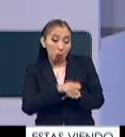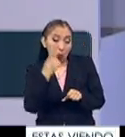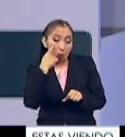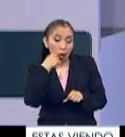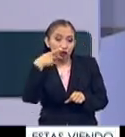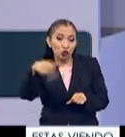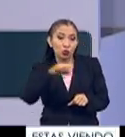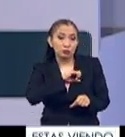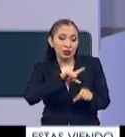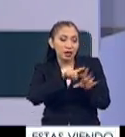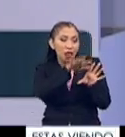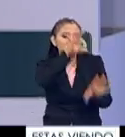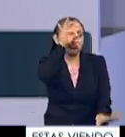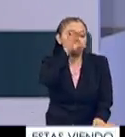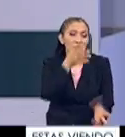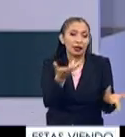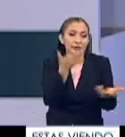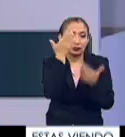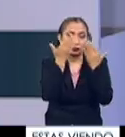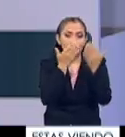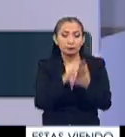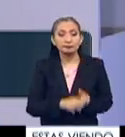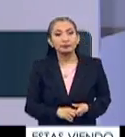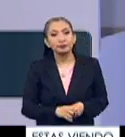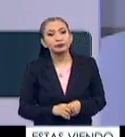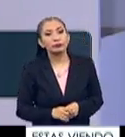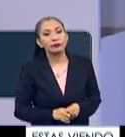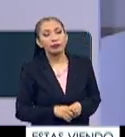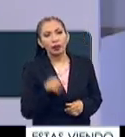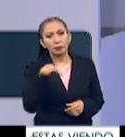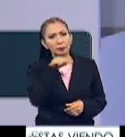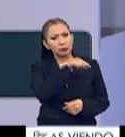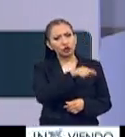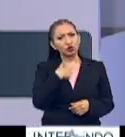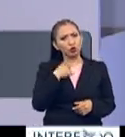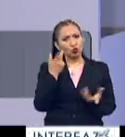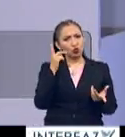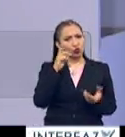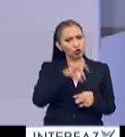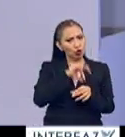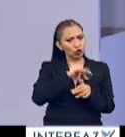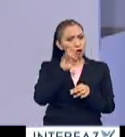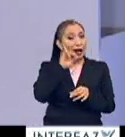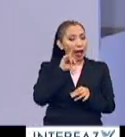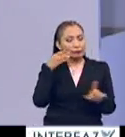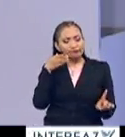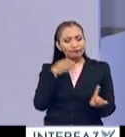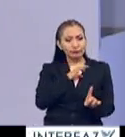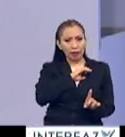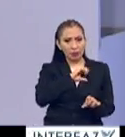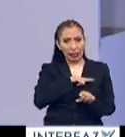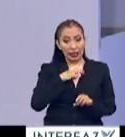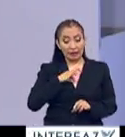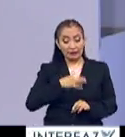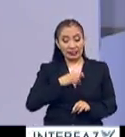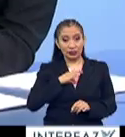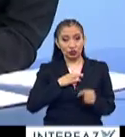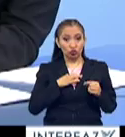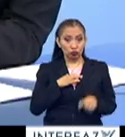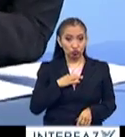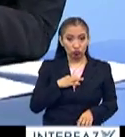es la especialidad que decide hacer, ¿no? Entonces tú, por ejemplo, como una especialista en infectóloga,